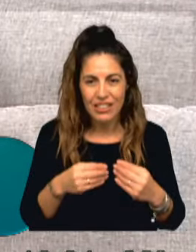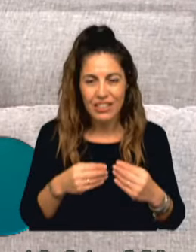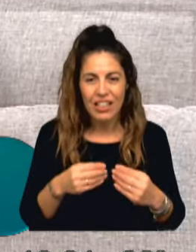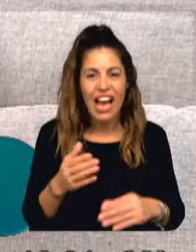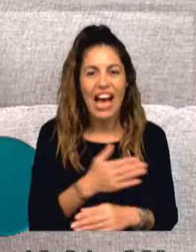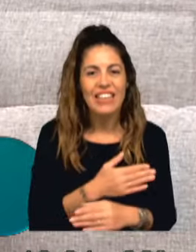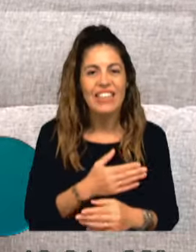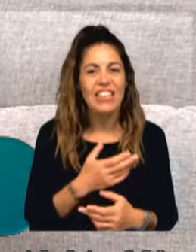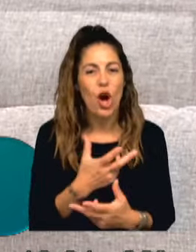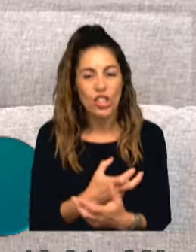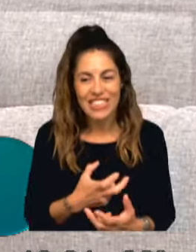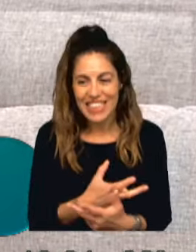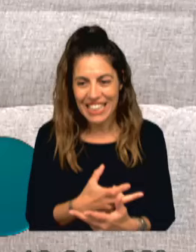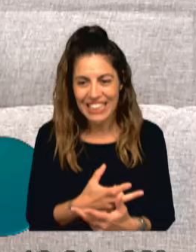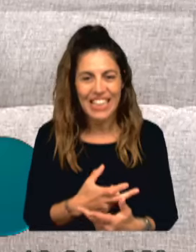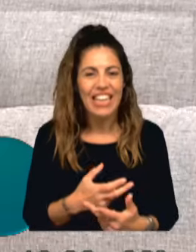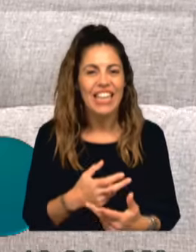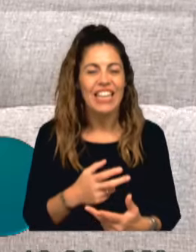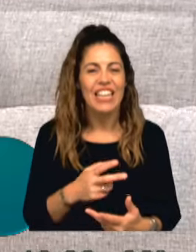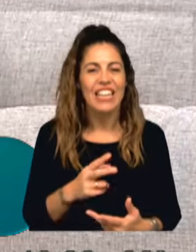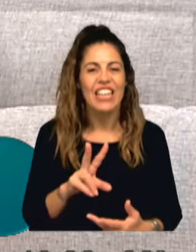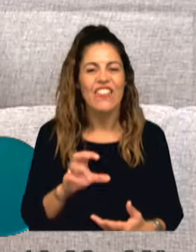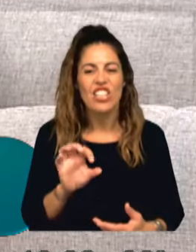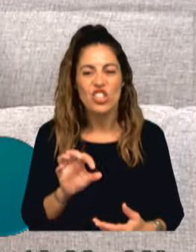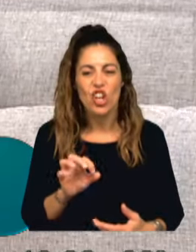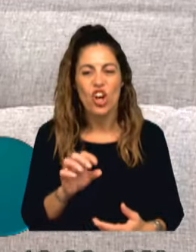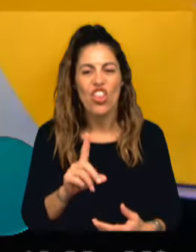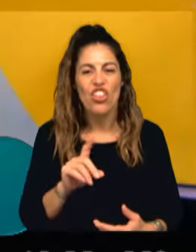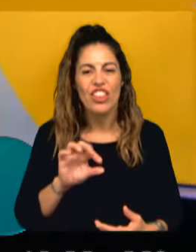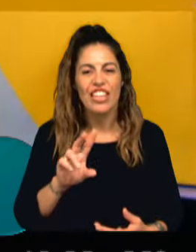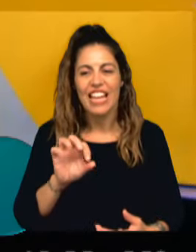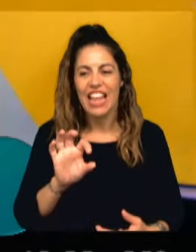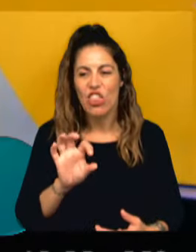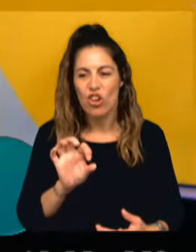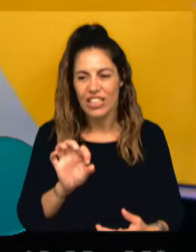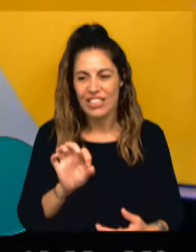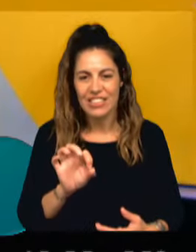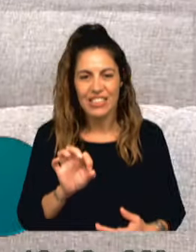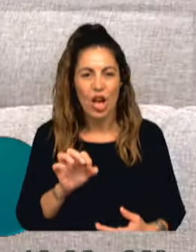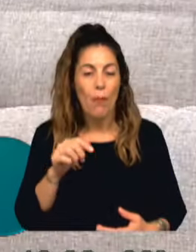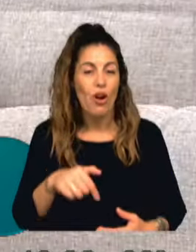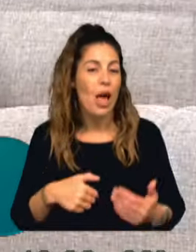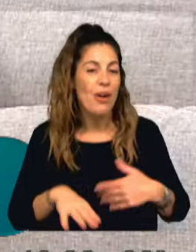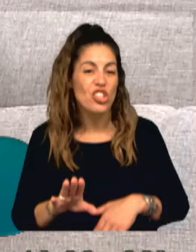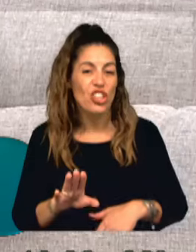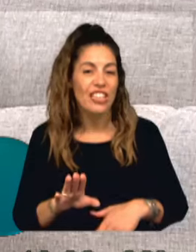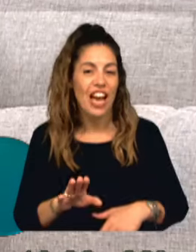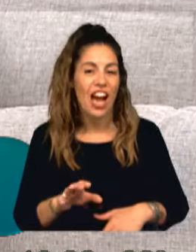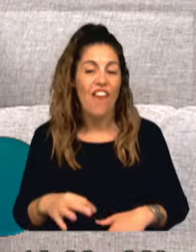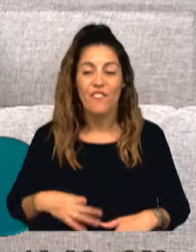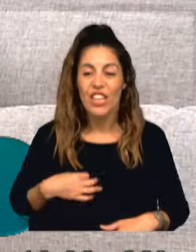con vasodilatadores la mayoría de los perros y gatos porque hoy nosotros tenemos perros que viven 15 años